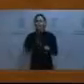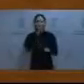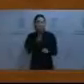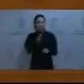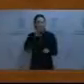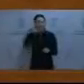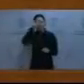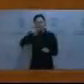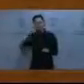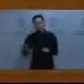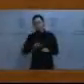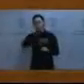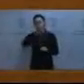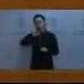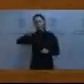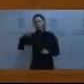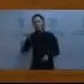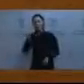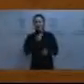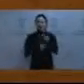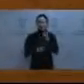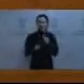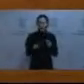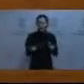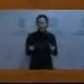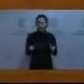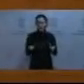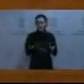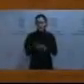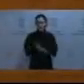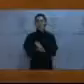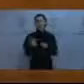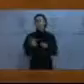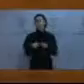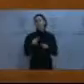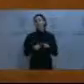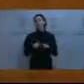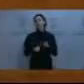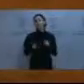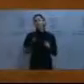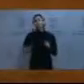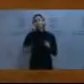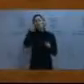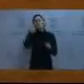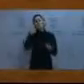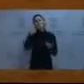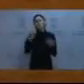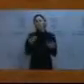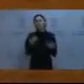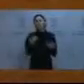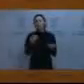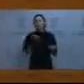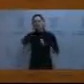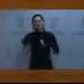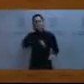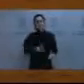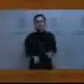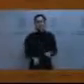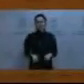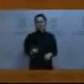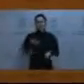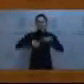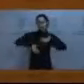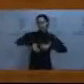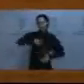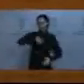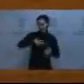culturales, paisaje, gastronomía, bueno, lo que se dice un producto turístico. Pero ¿saben lo que destacaban? Las sensaciones. Tiene que dar sensación al que lo visita.